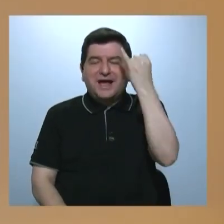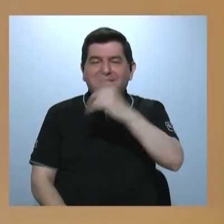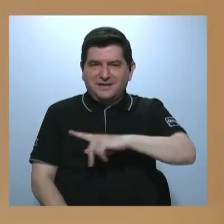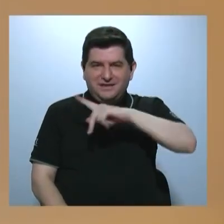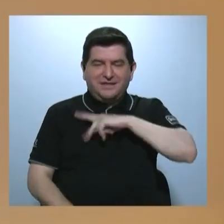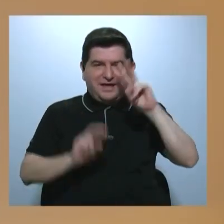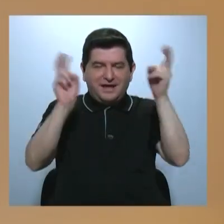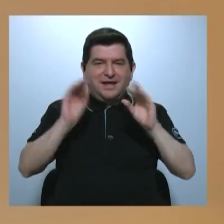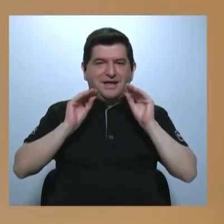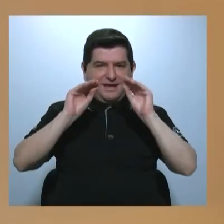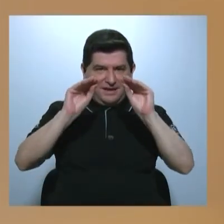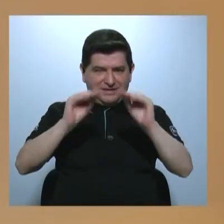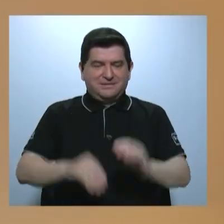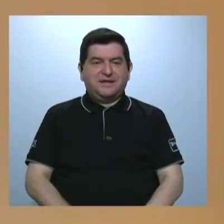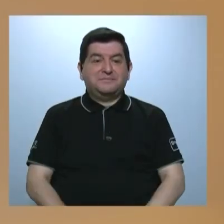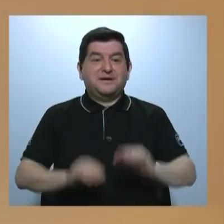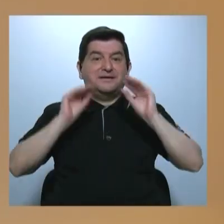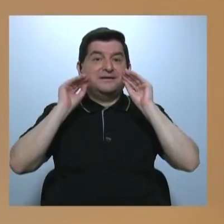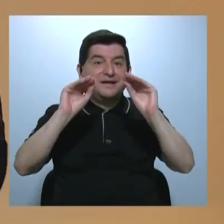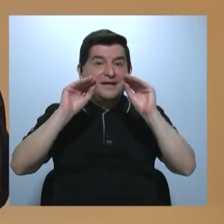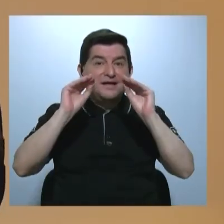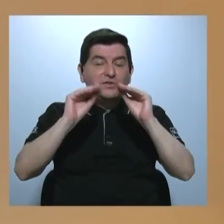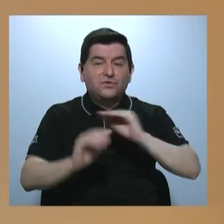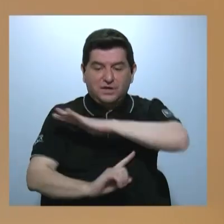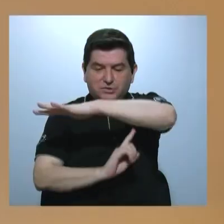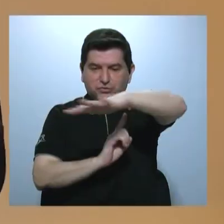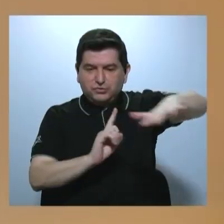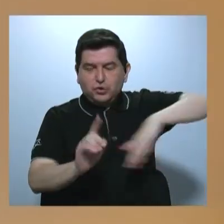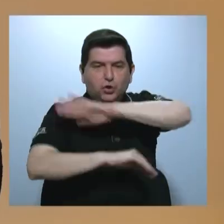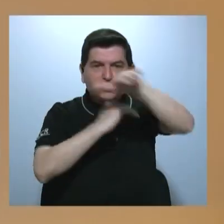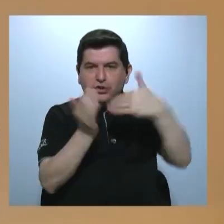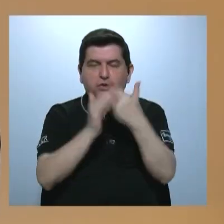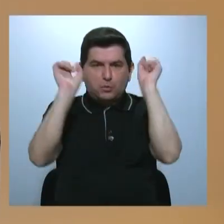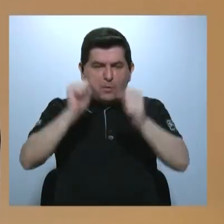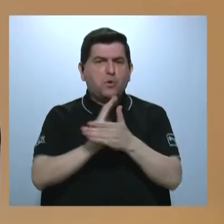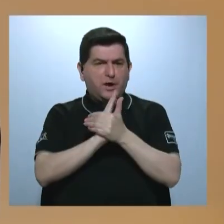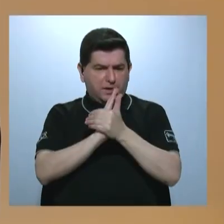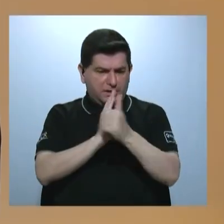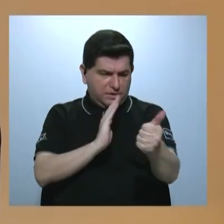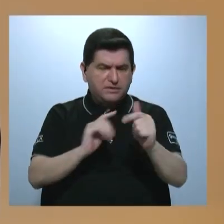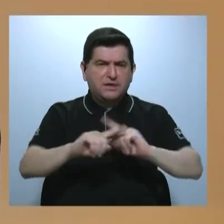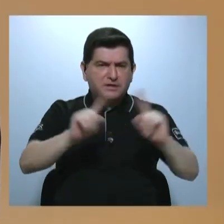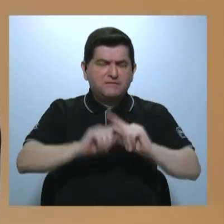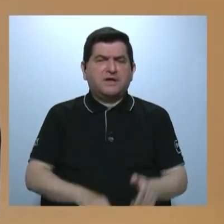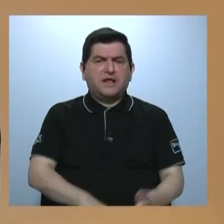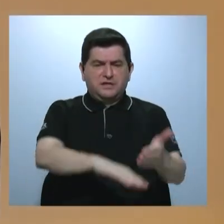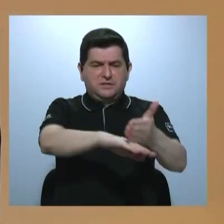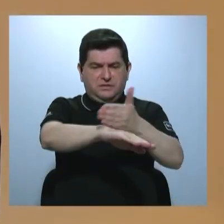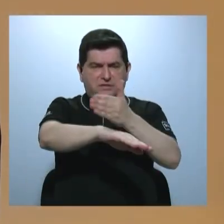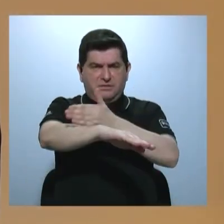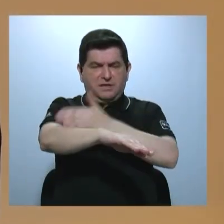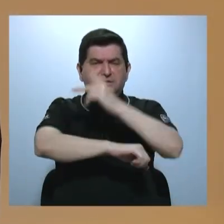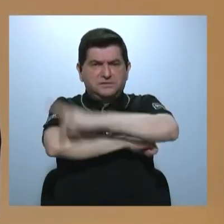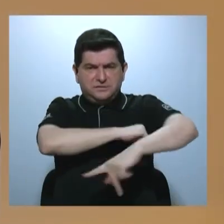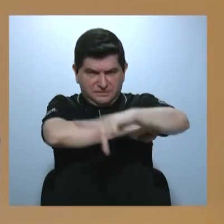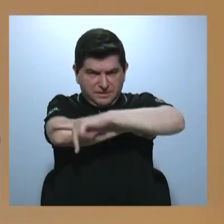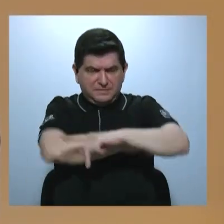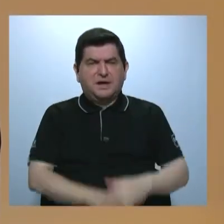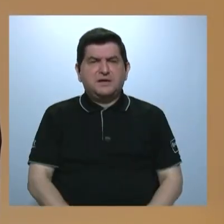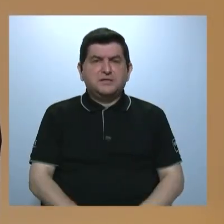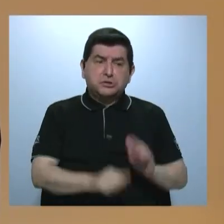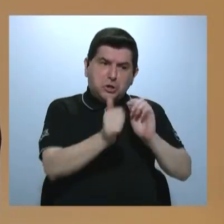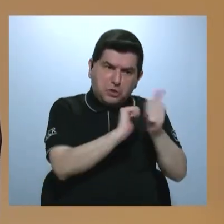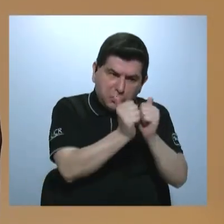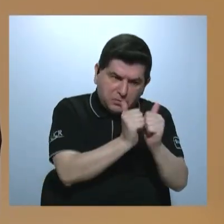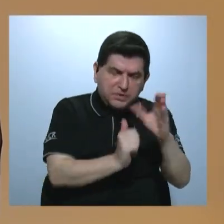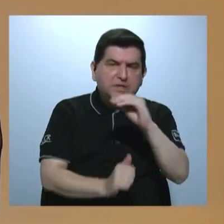de educación, precisamente porque la educación lo rodea todo, puede potenciar el crecimiento de muchos otros factores en el país, no solo en materia